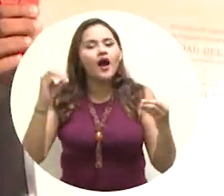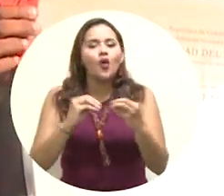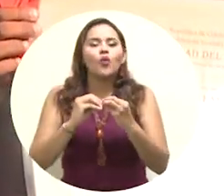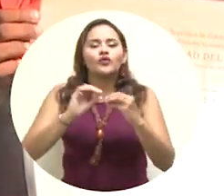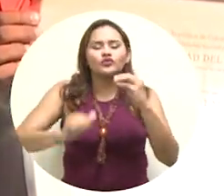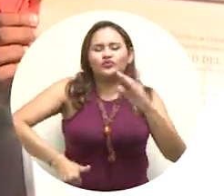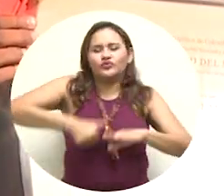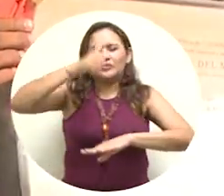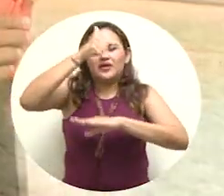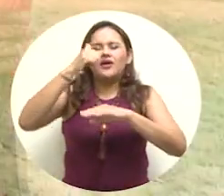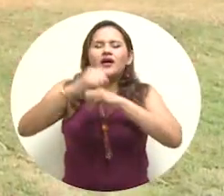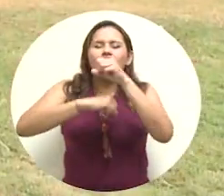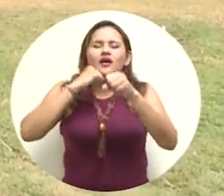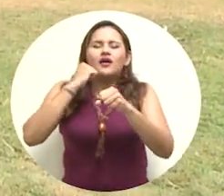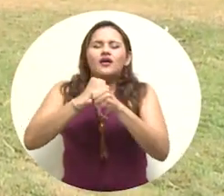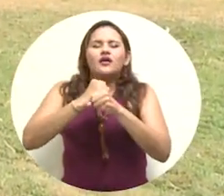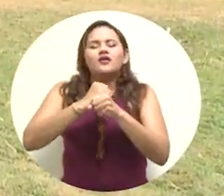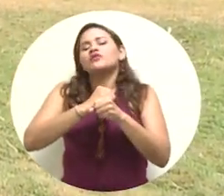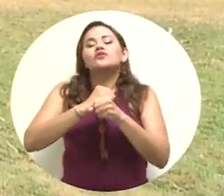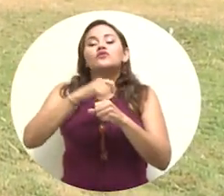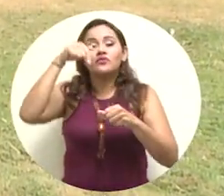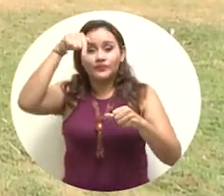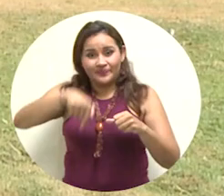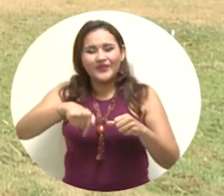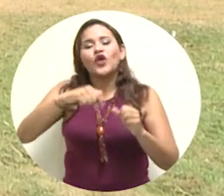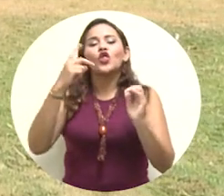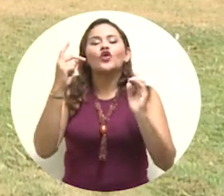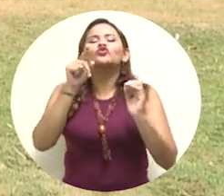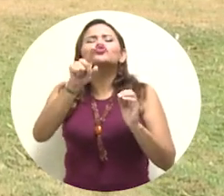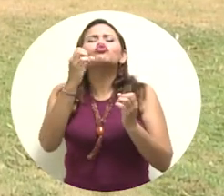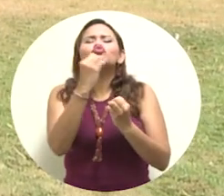Superior número 11 del 5 de agosto del presente año.